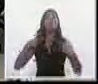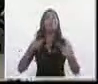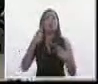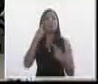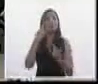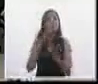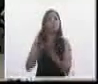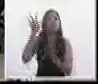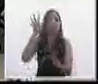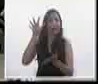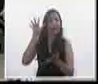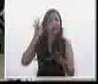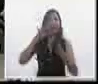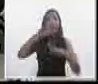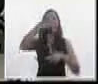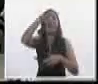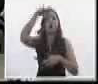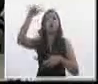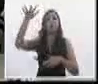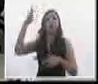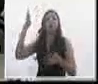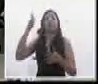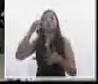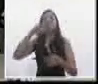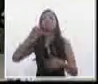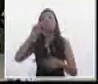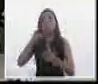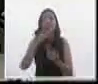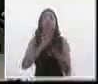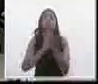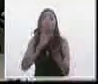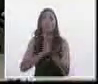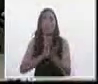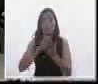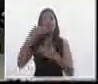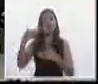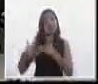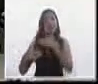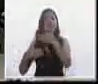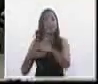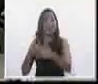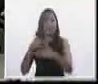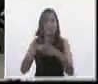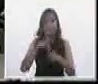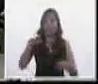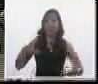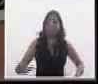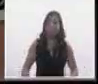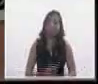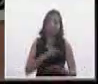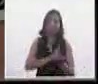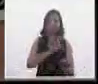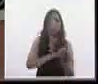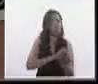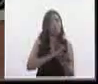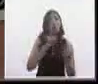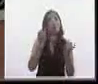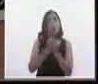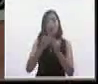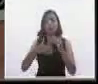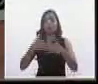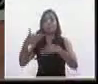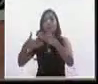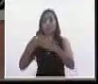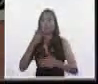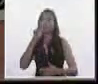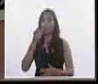discapacidad son personas adultas mayores quiere decir que se adquirieron con el paso del tiempo la Organización Mundial de la